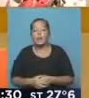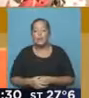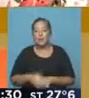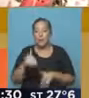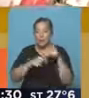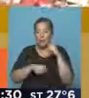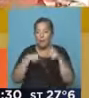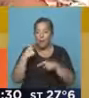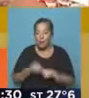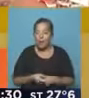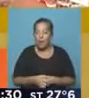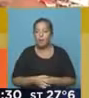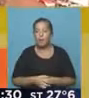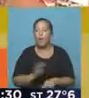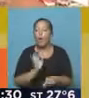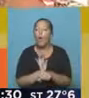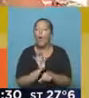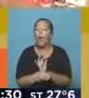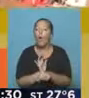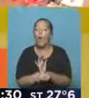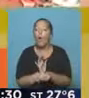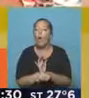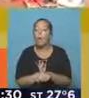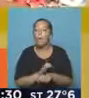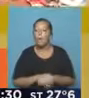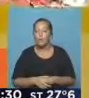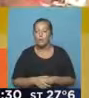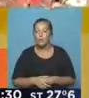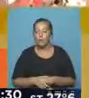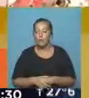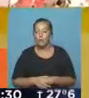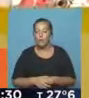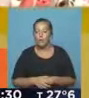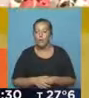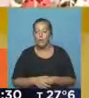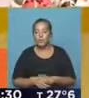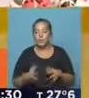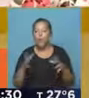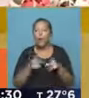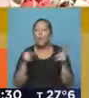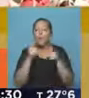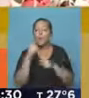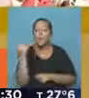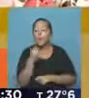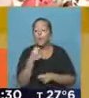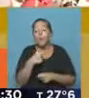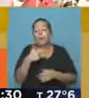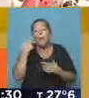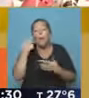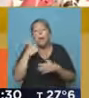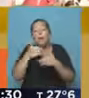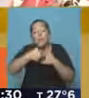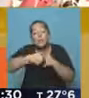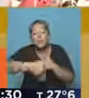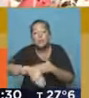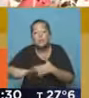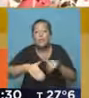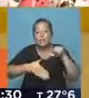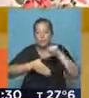elección de mañana como un nudo importante para lo que vaya a ocurrir de ahora en más en la región en